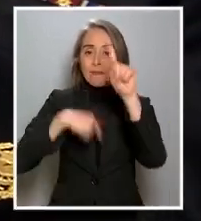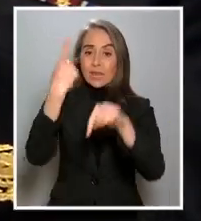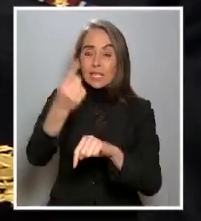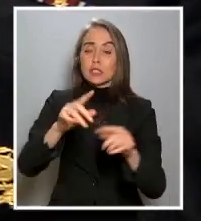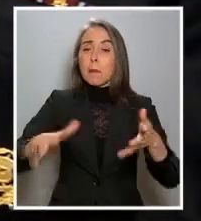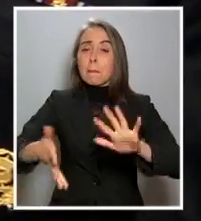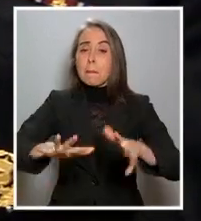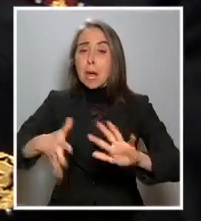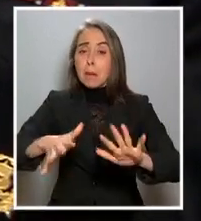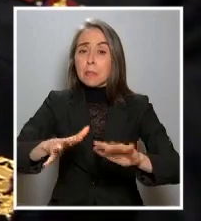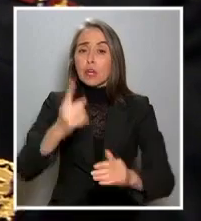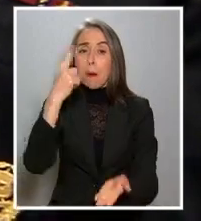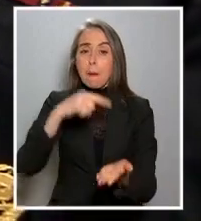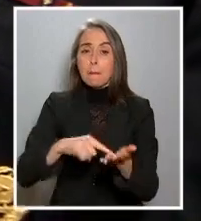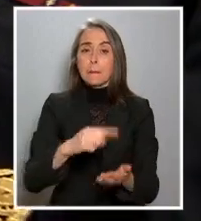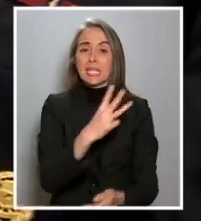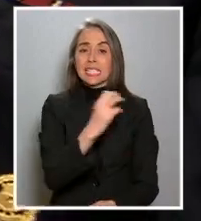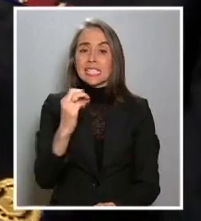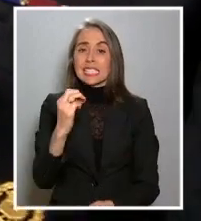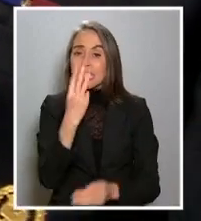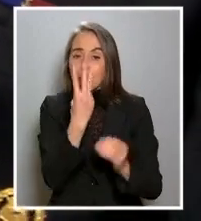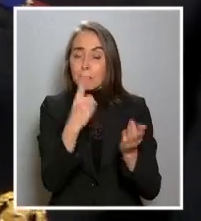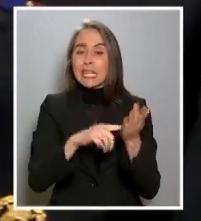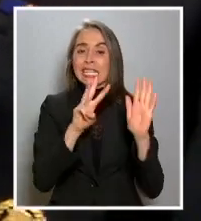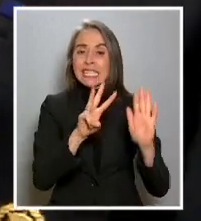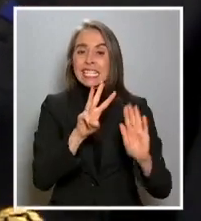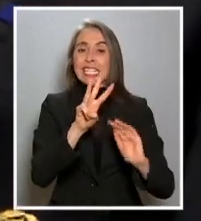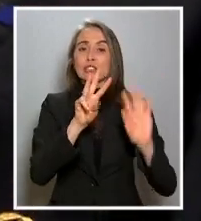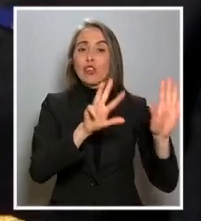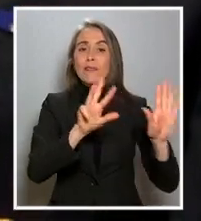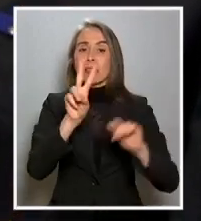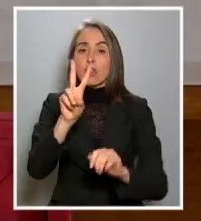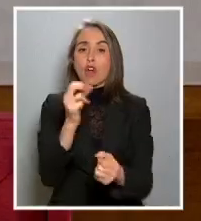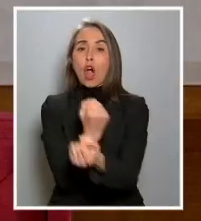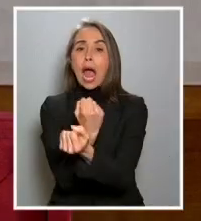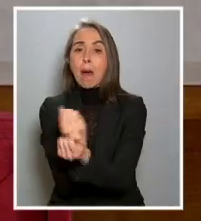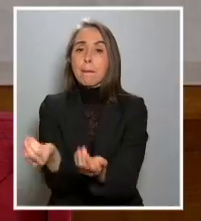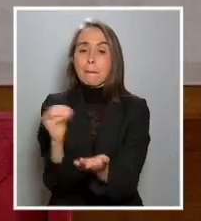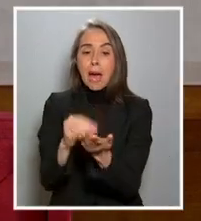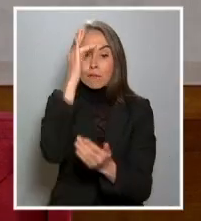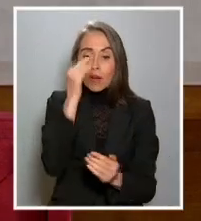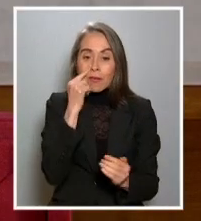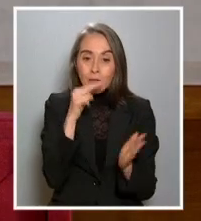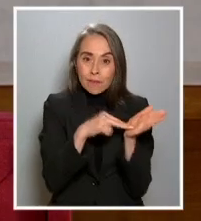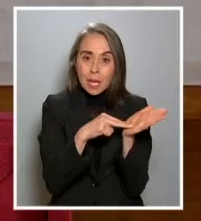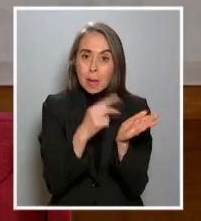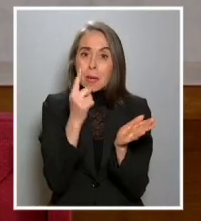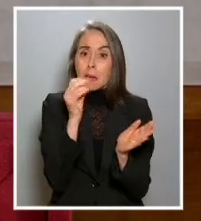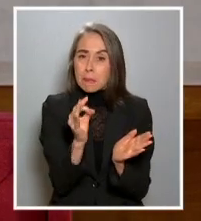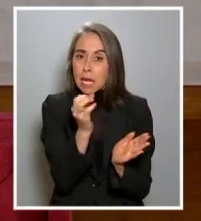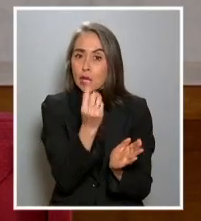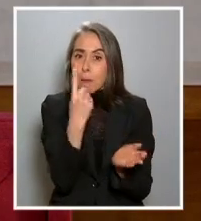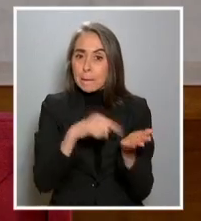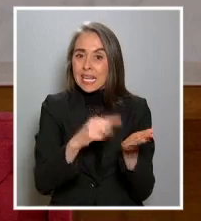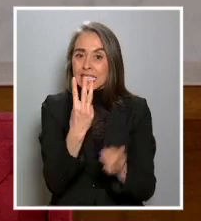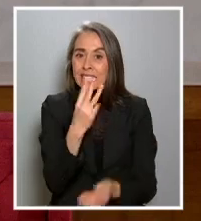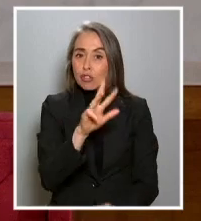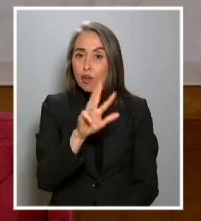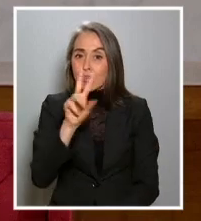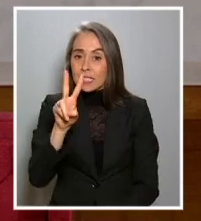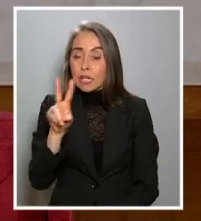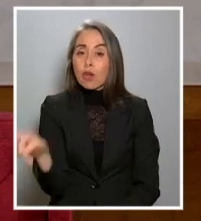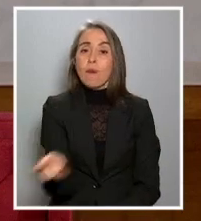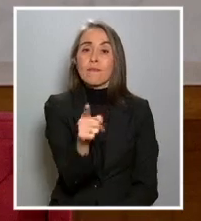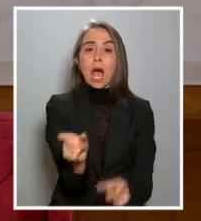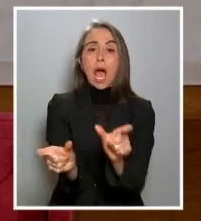tendremos alrededor de 1.392 carabineros adicionales, me fijé bien en la cifra, que estarán dedicados a tareas de